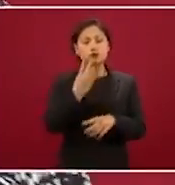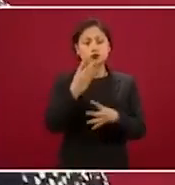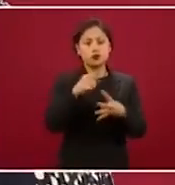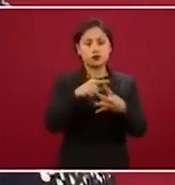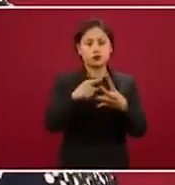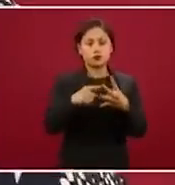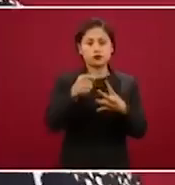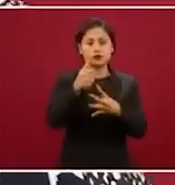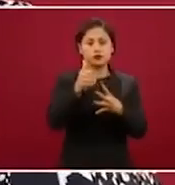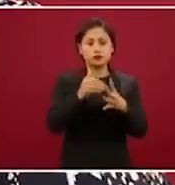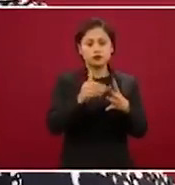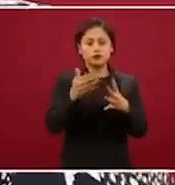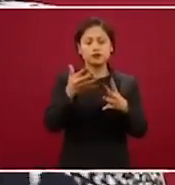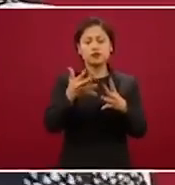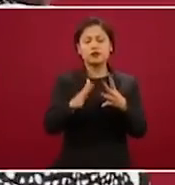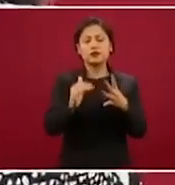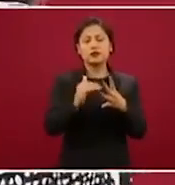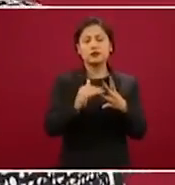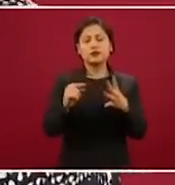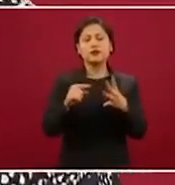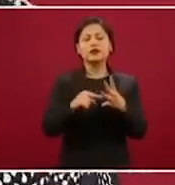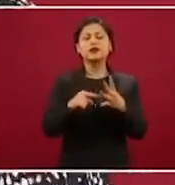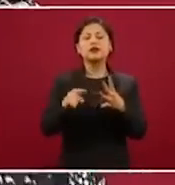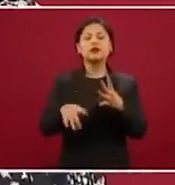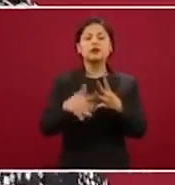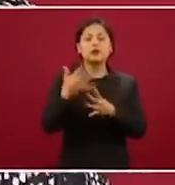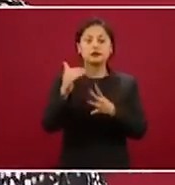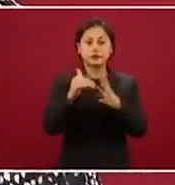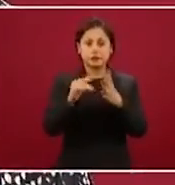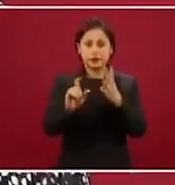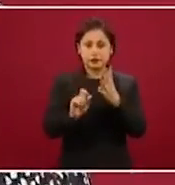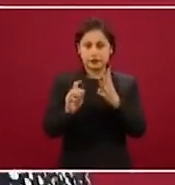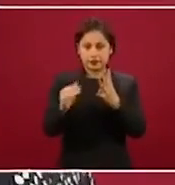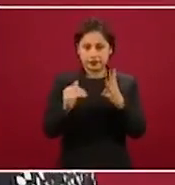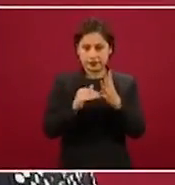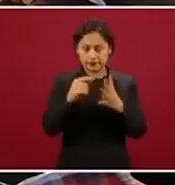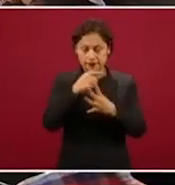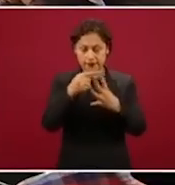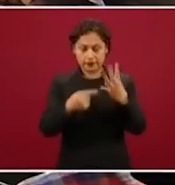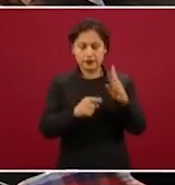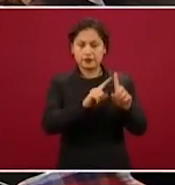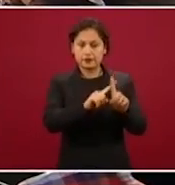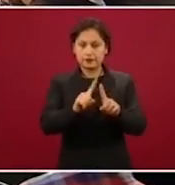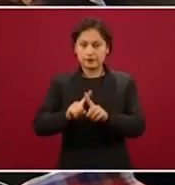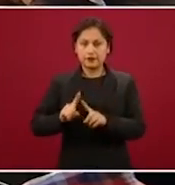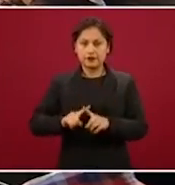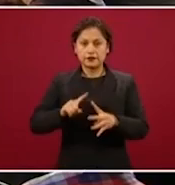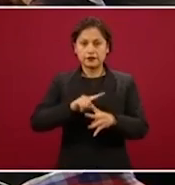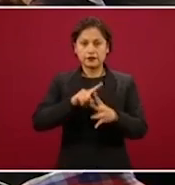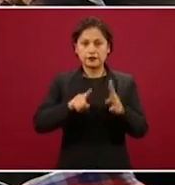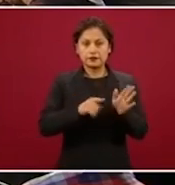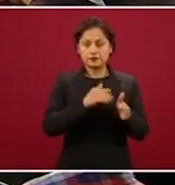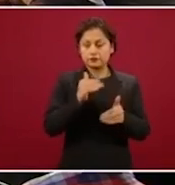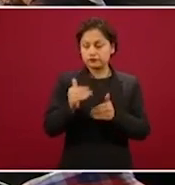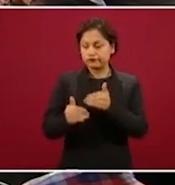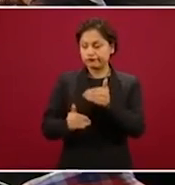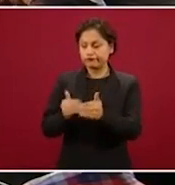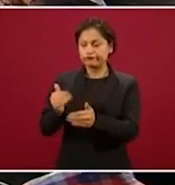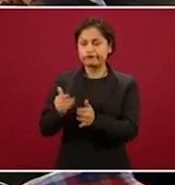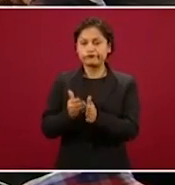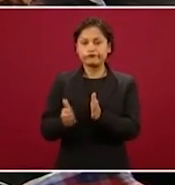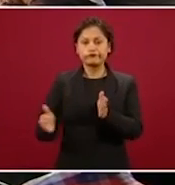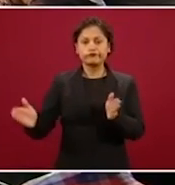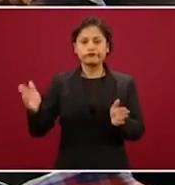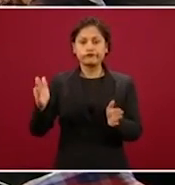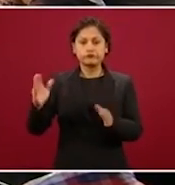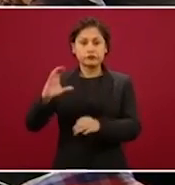15,000, 20,000, al término del ciclo, ya tendremos